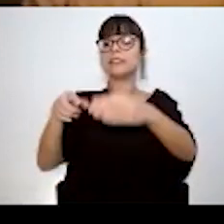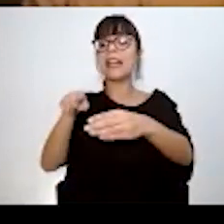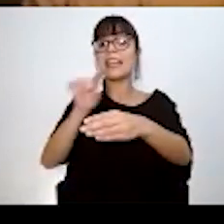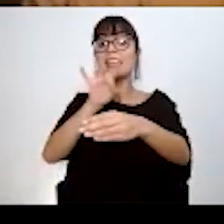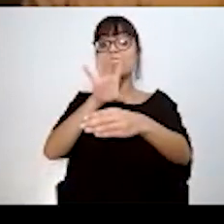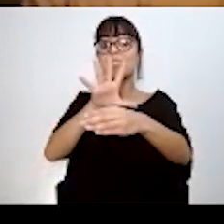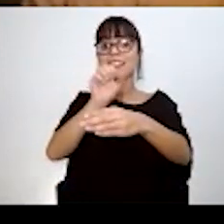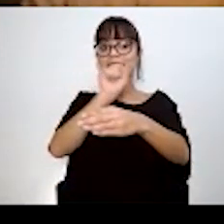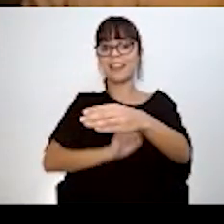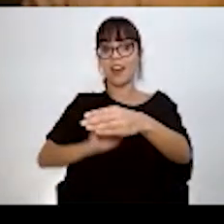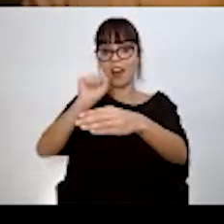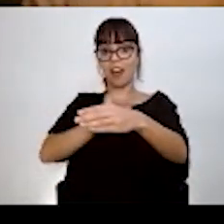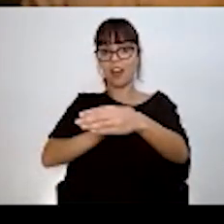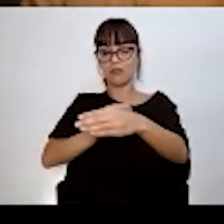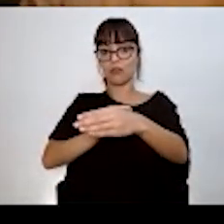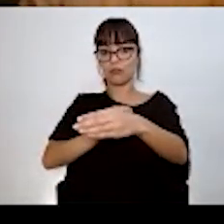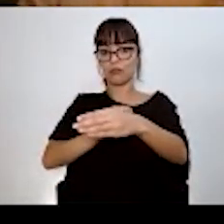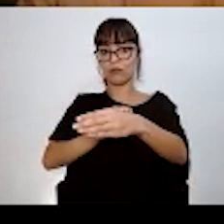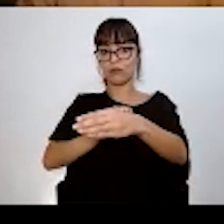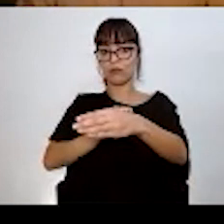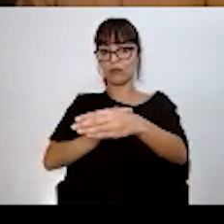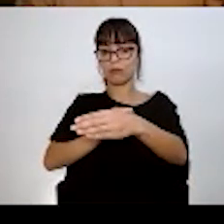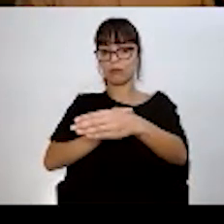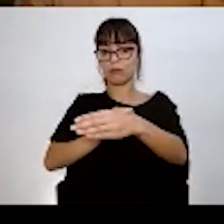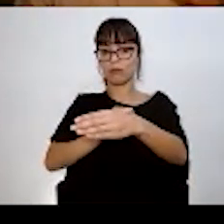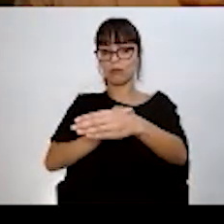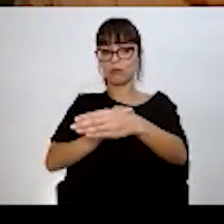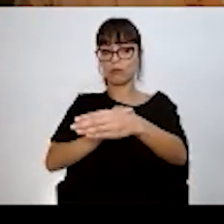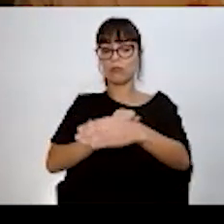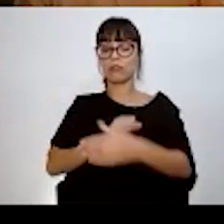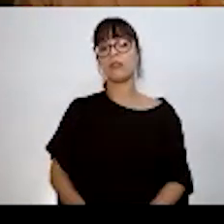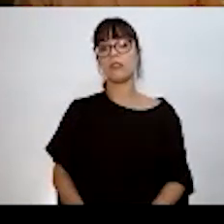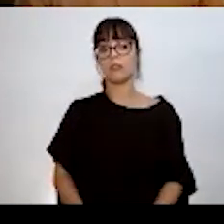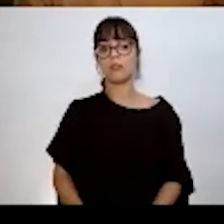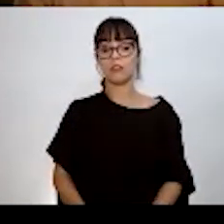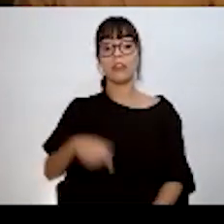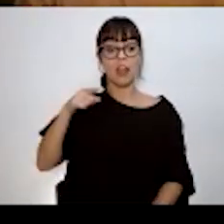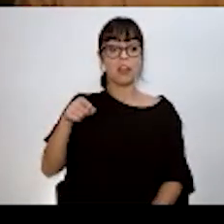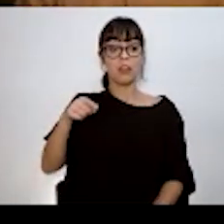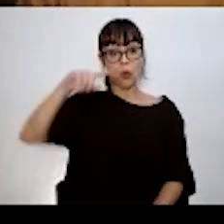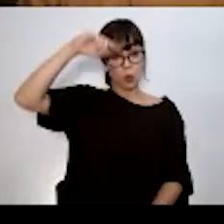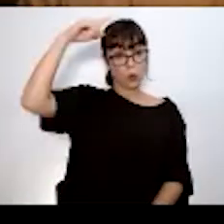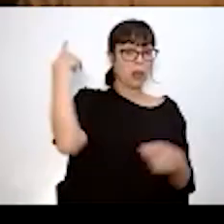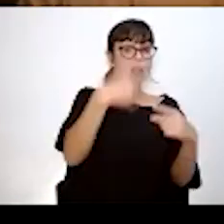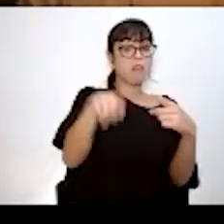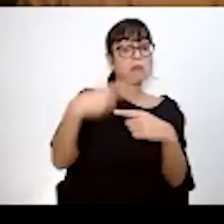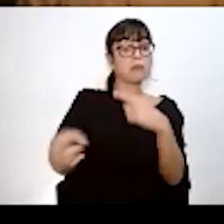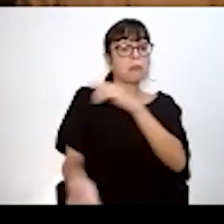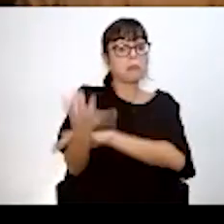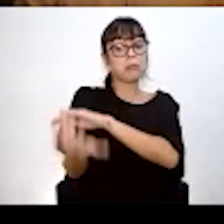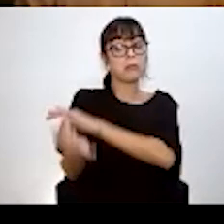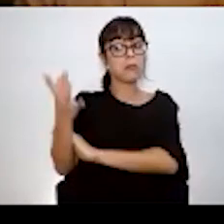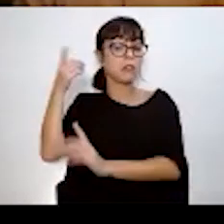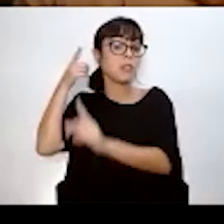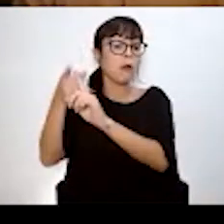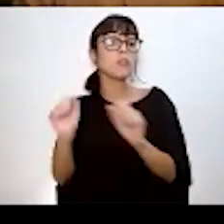abandonados a su suerte durante 15 años. Y desarrollaron una serie de manifestaciones culturales que les permitieron sobrevivir en ese territorio,